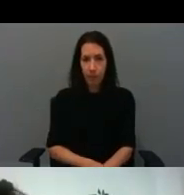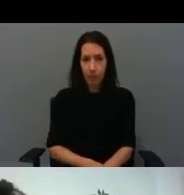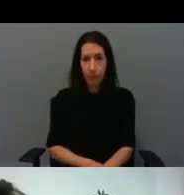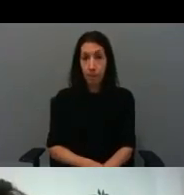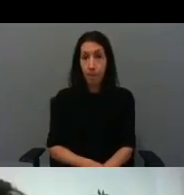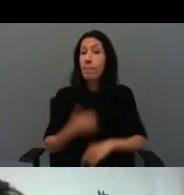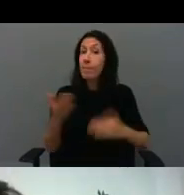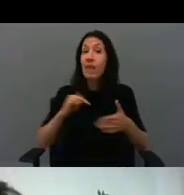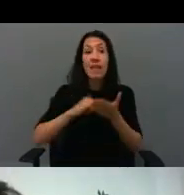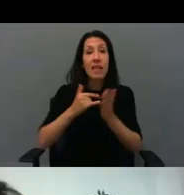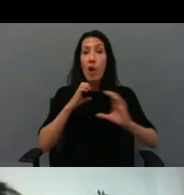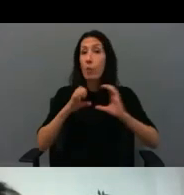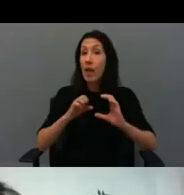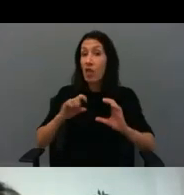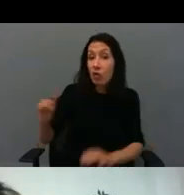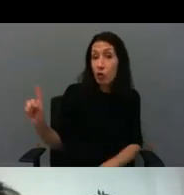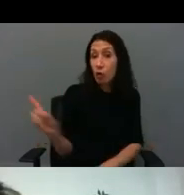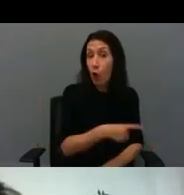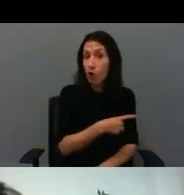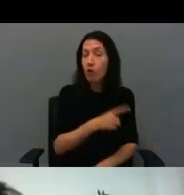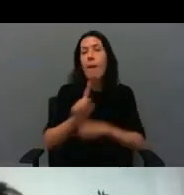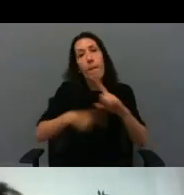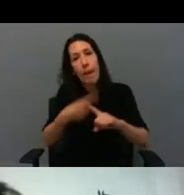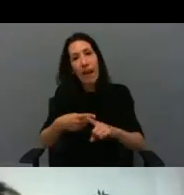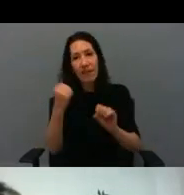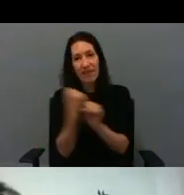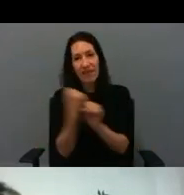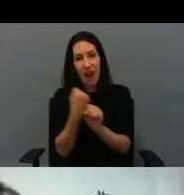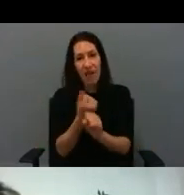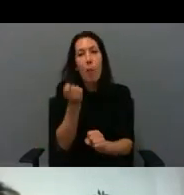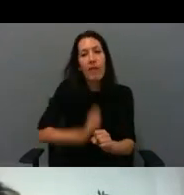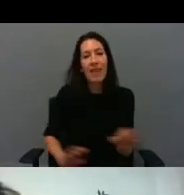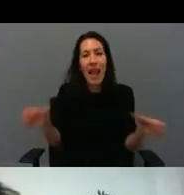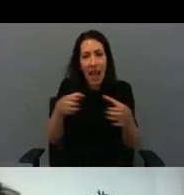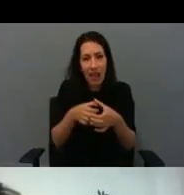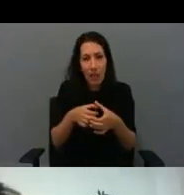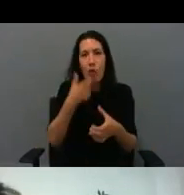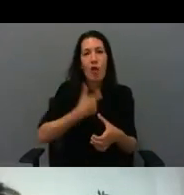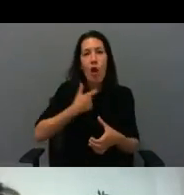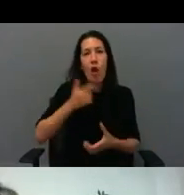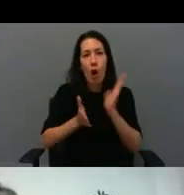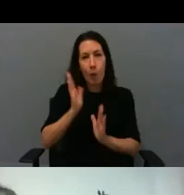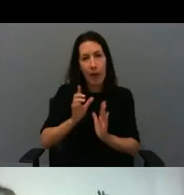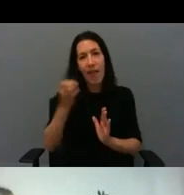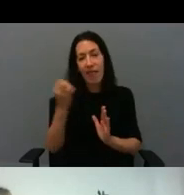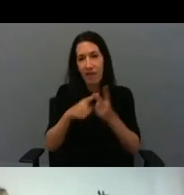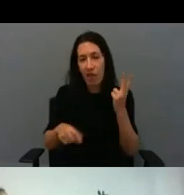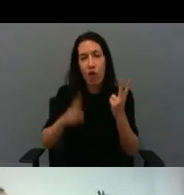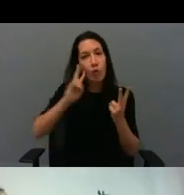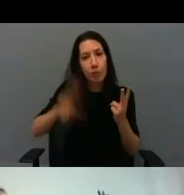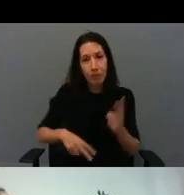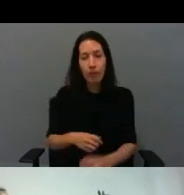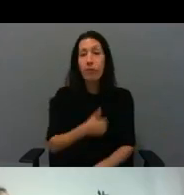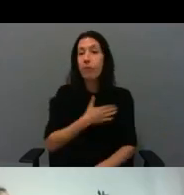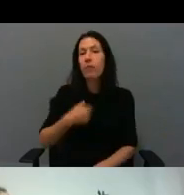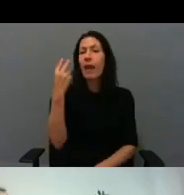Todos los sistemas de comunicación y el trabajo de los equipos de logopedia. Leamos alguna pregunta